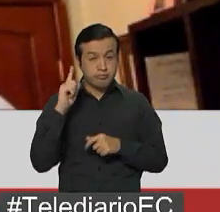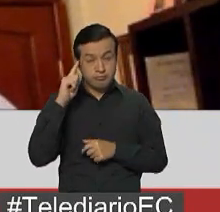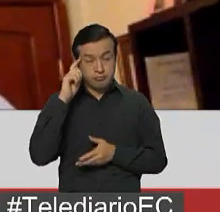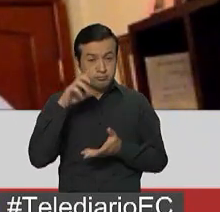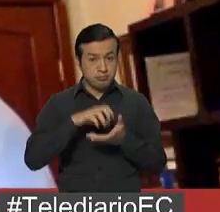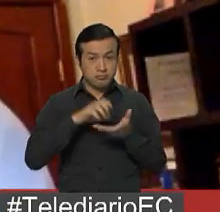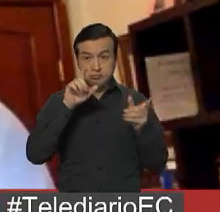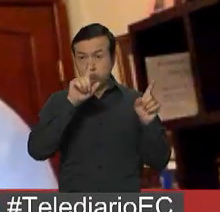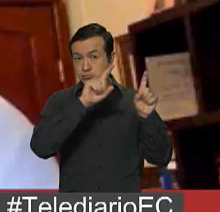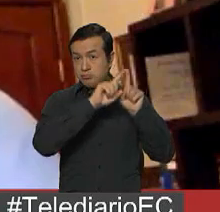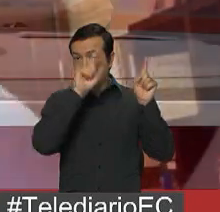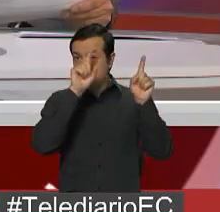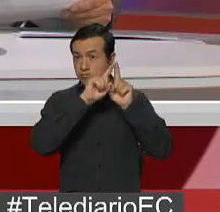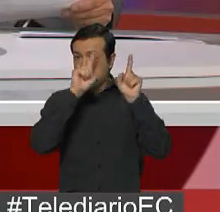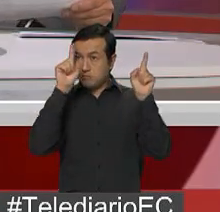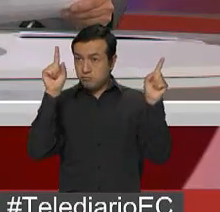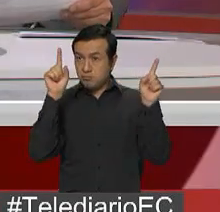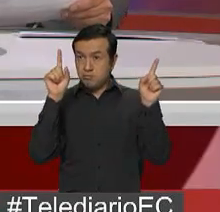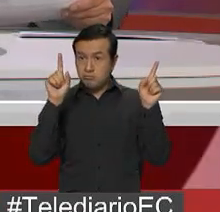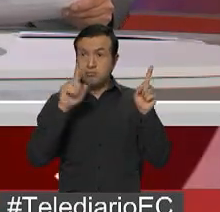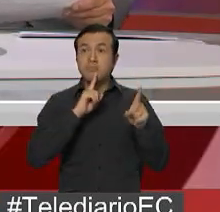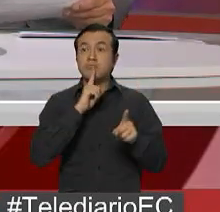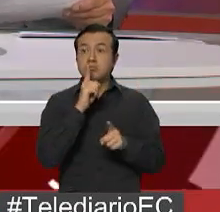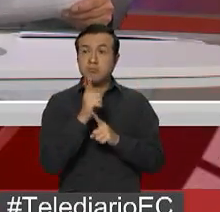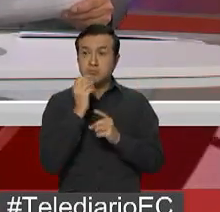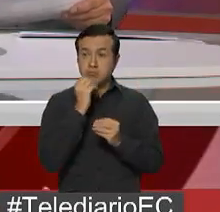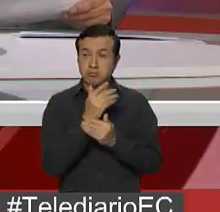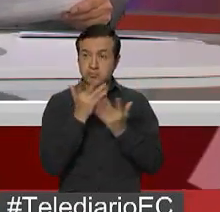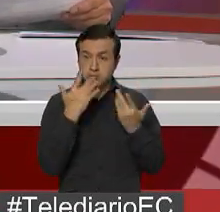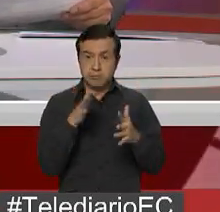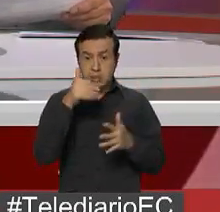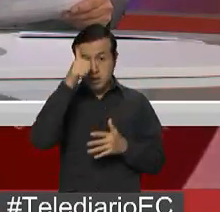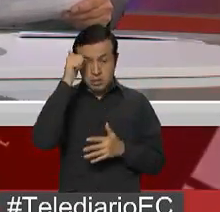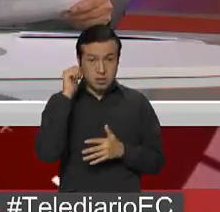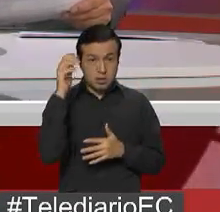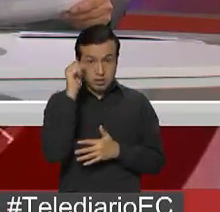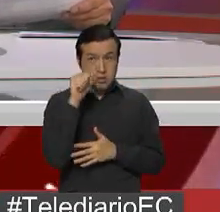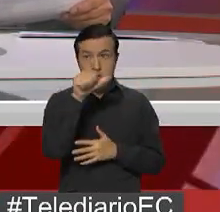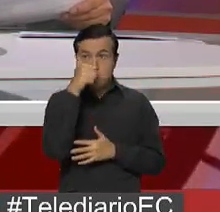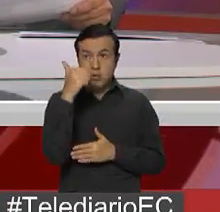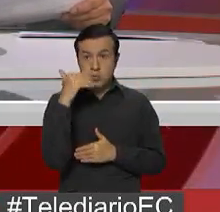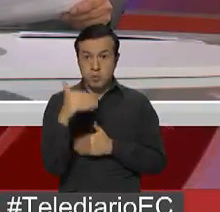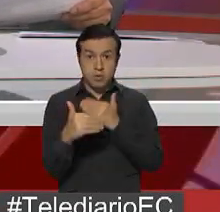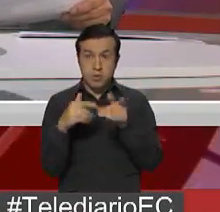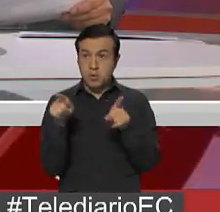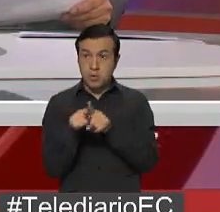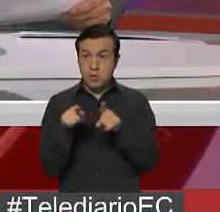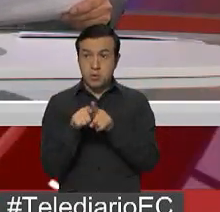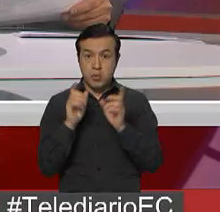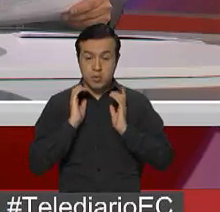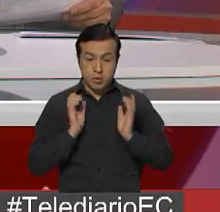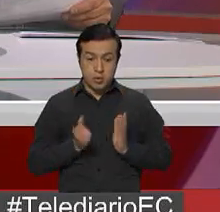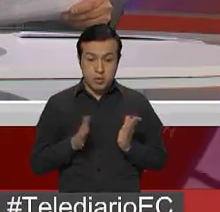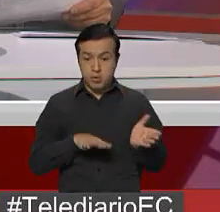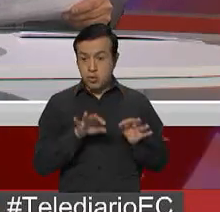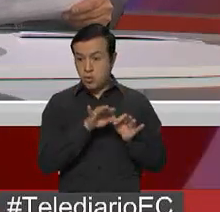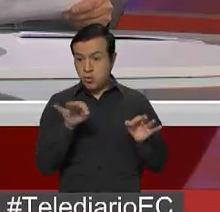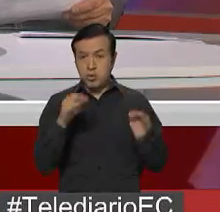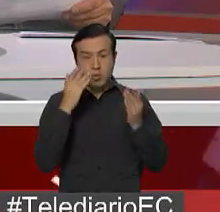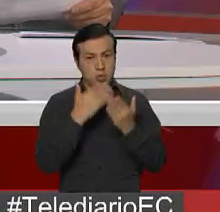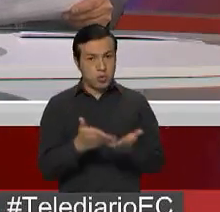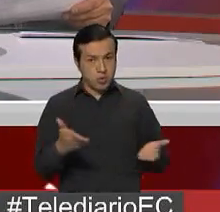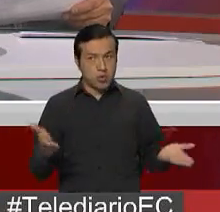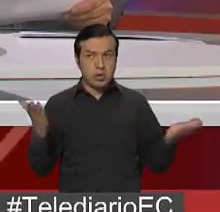hay empresas alguien preso a propósito de lo que está ocurriendo ayer hemos llegado a detectar otros procesos similares en fundas de cadáveres y en otros insumos